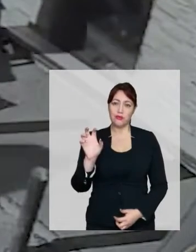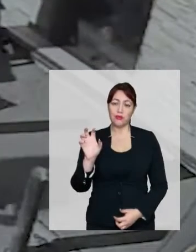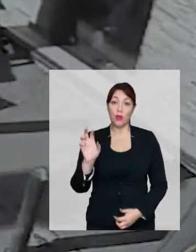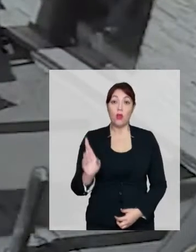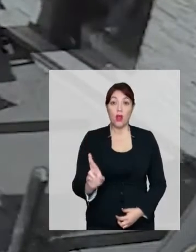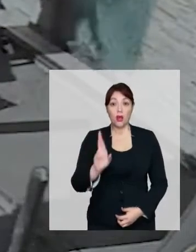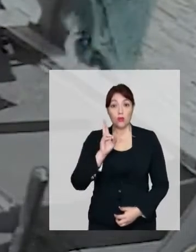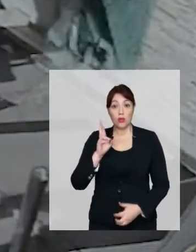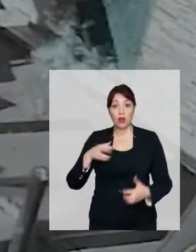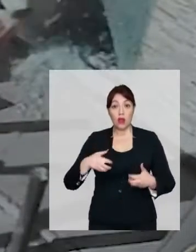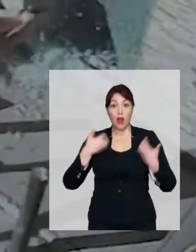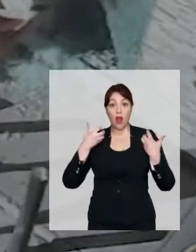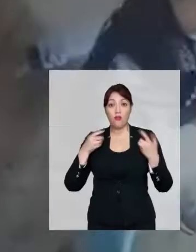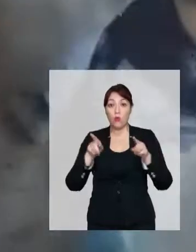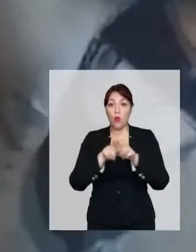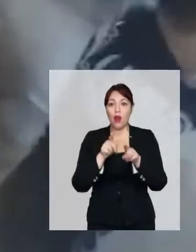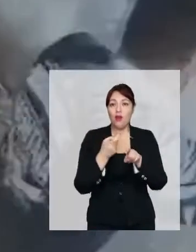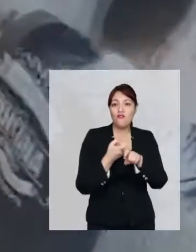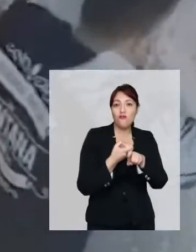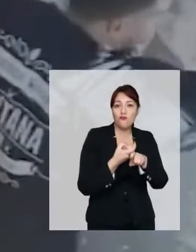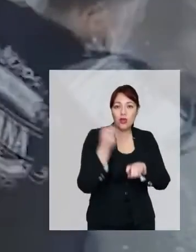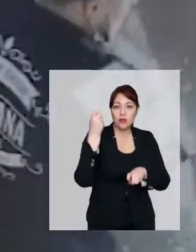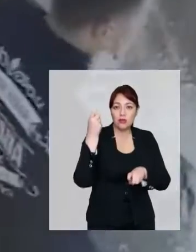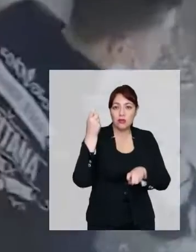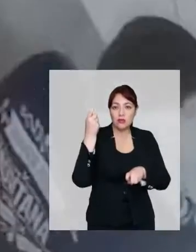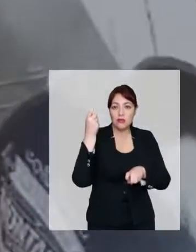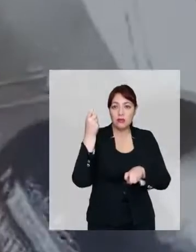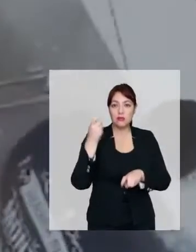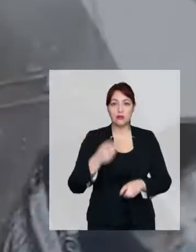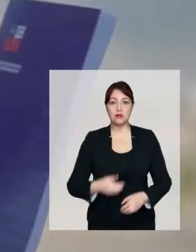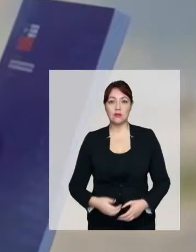Una respuesta con rabia es venganza.